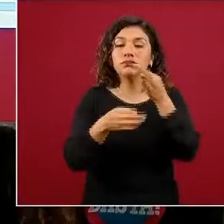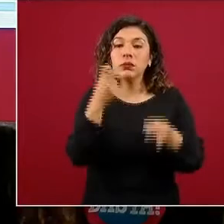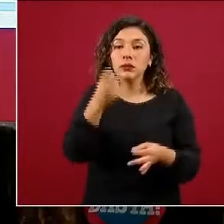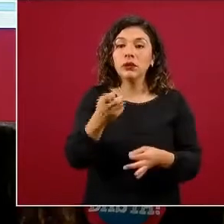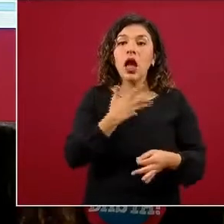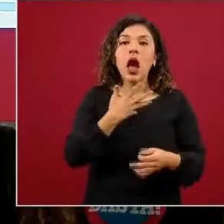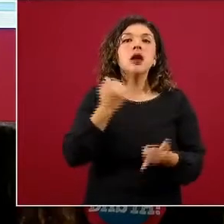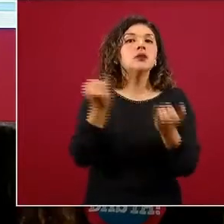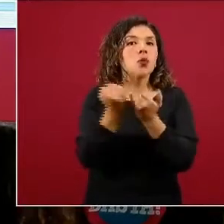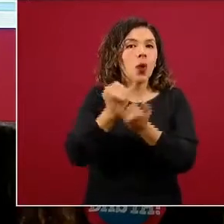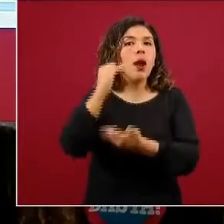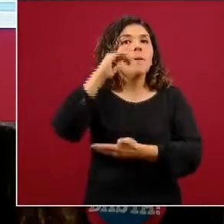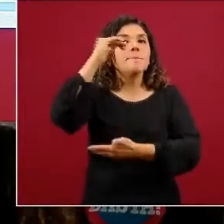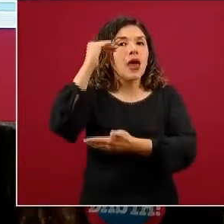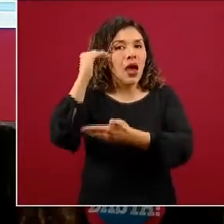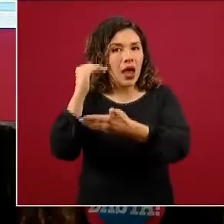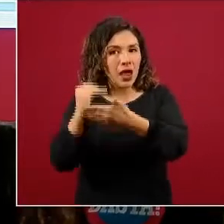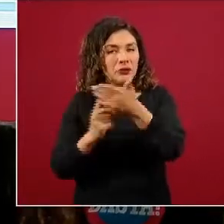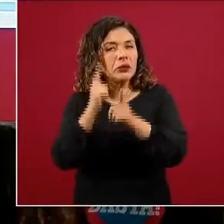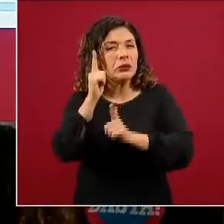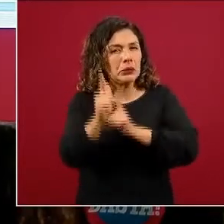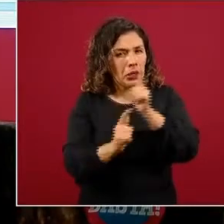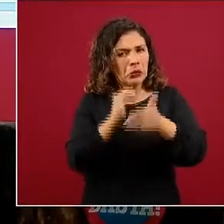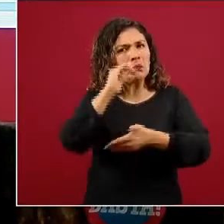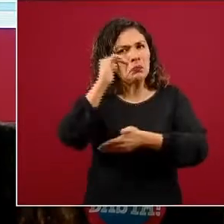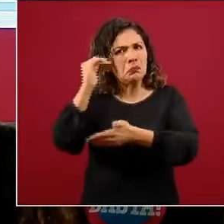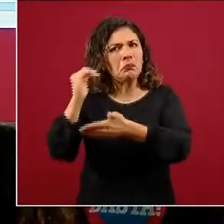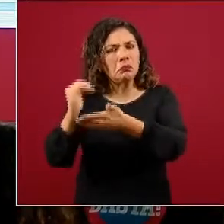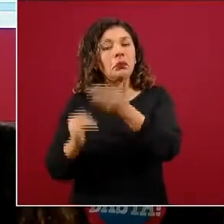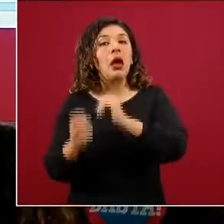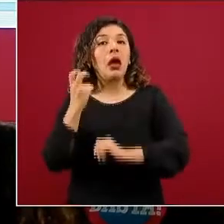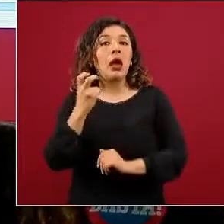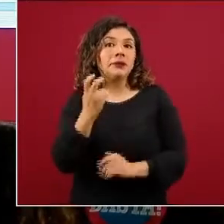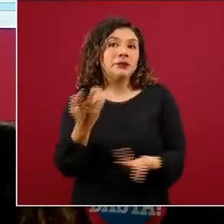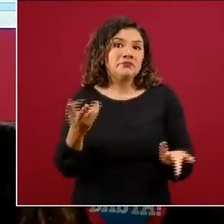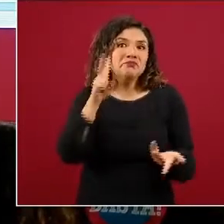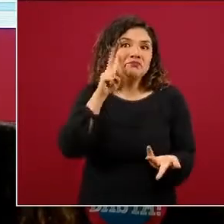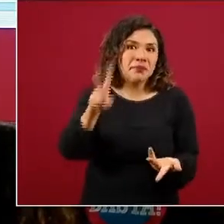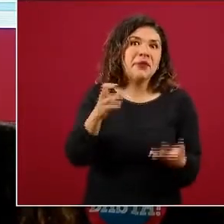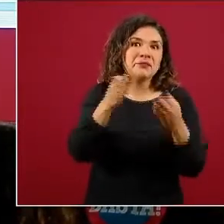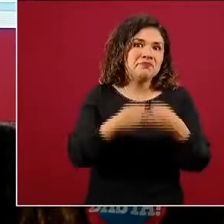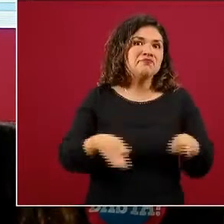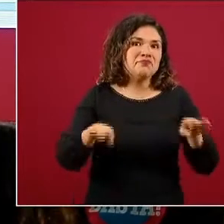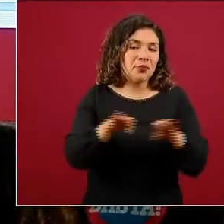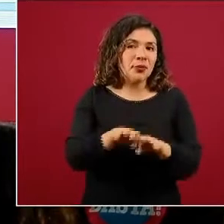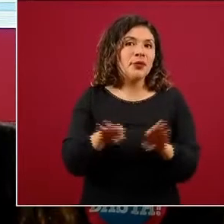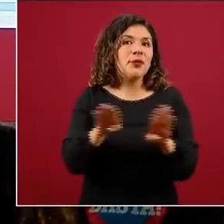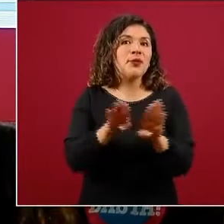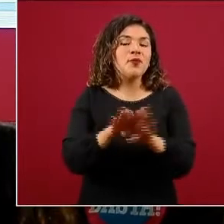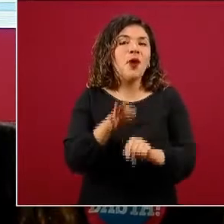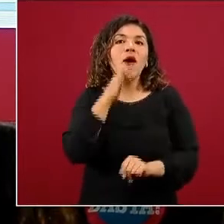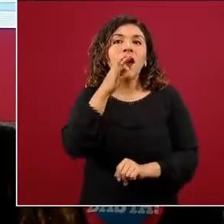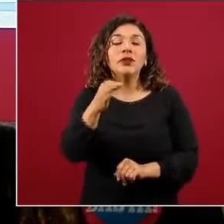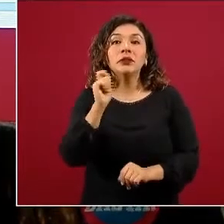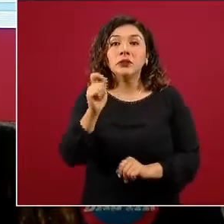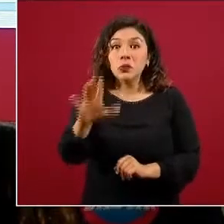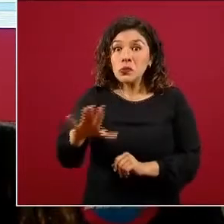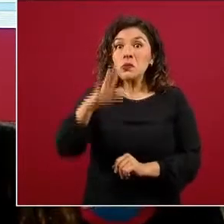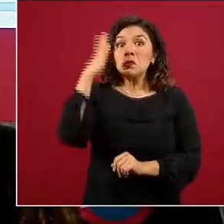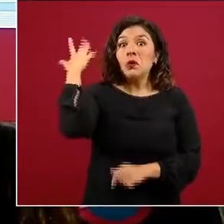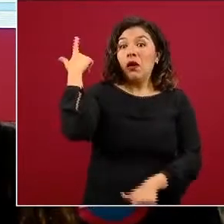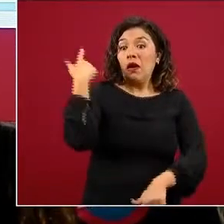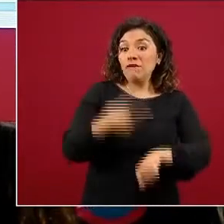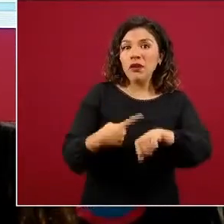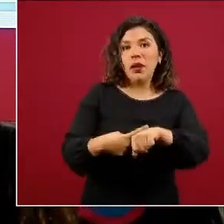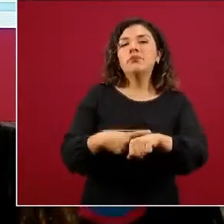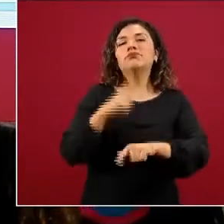notar, ha ido disminuyendo también progresivamente, lo cual es una señal también importante de la desaceleración de